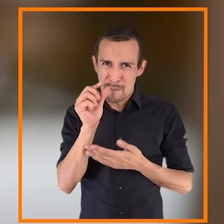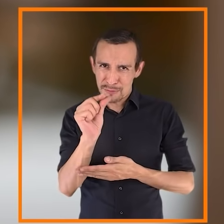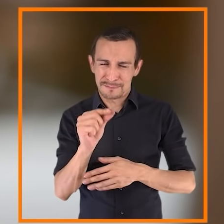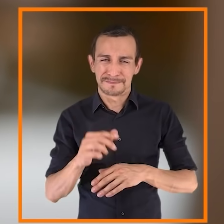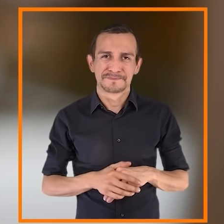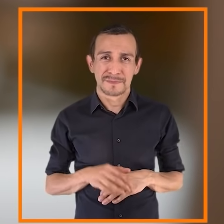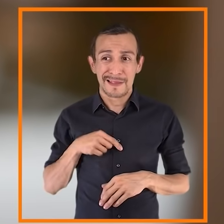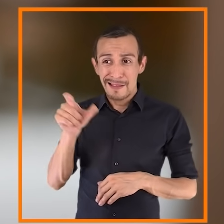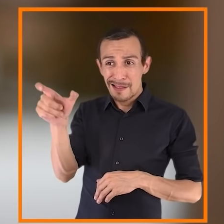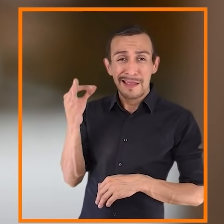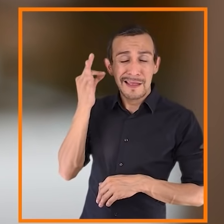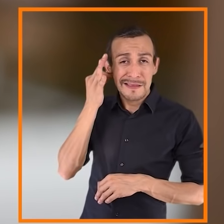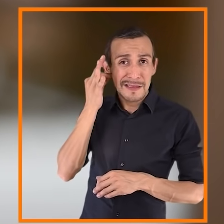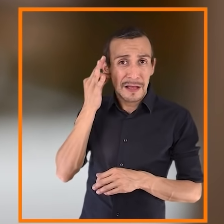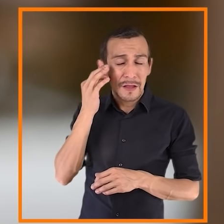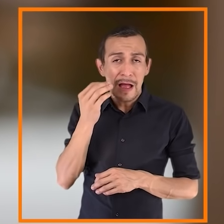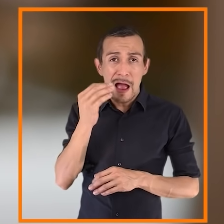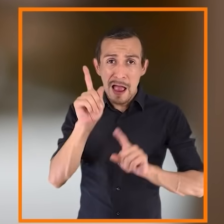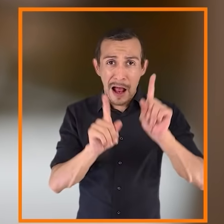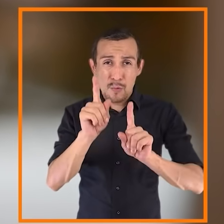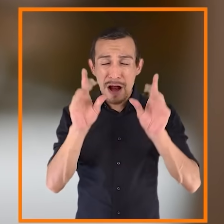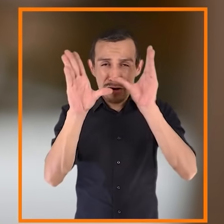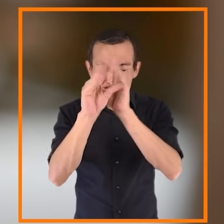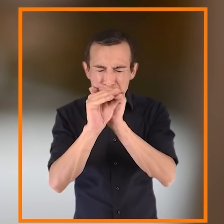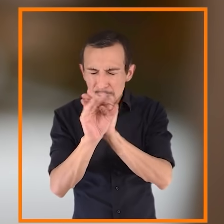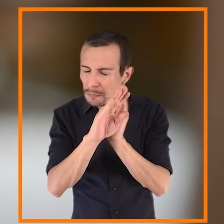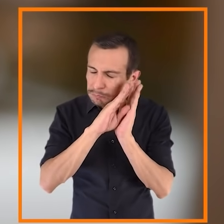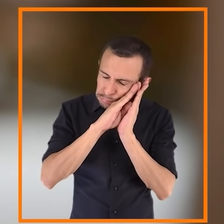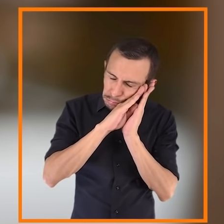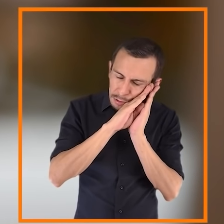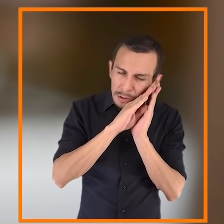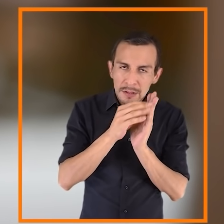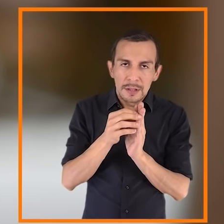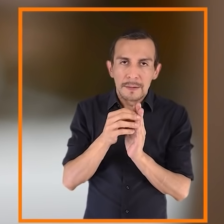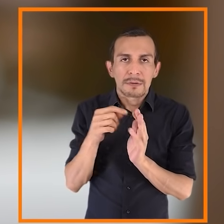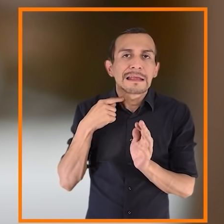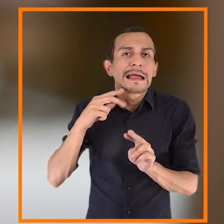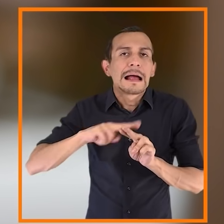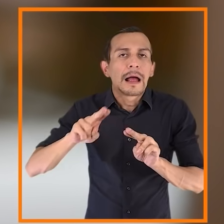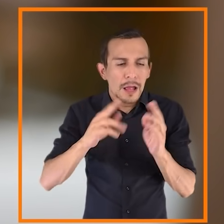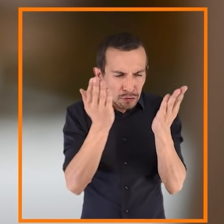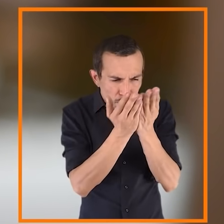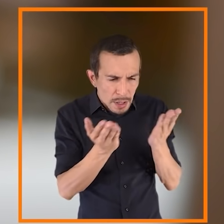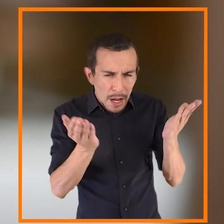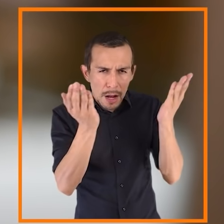Ella de repente no dormía en la noche investigando para